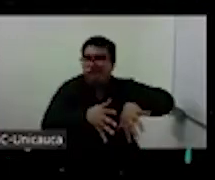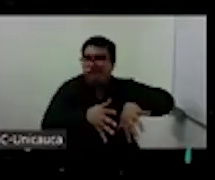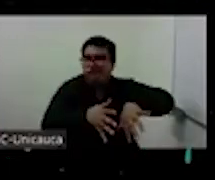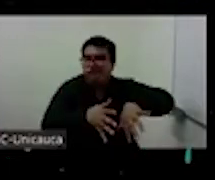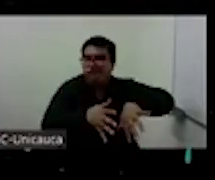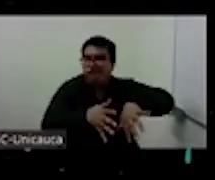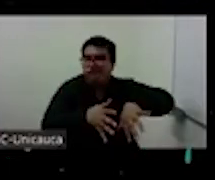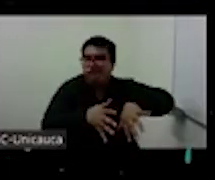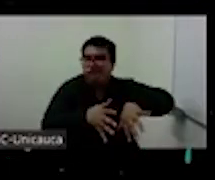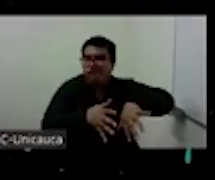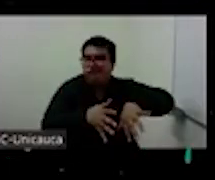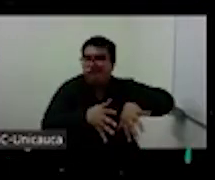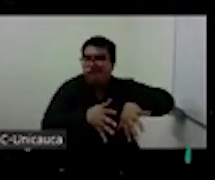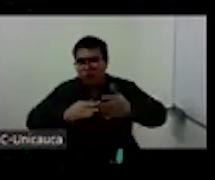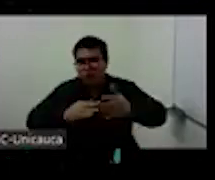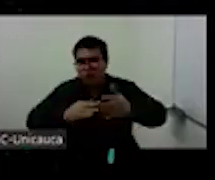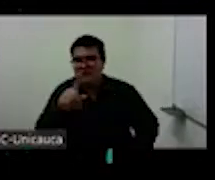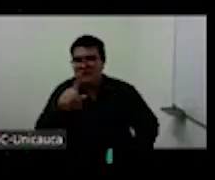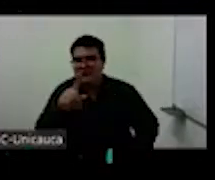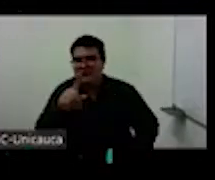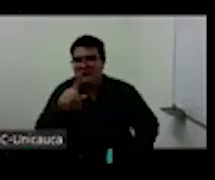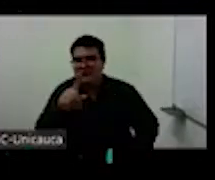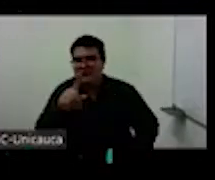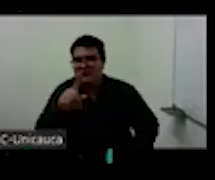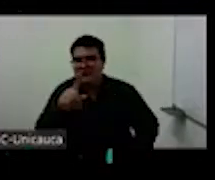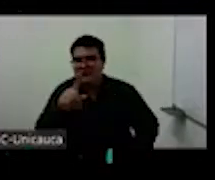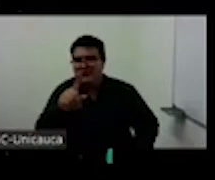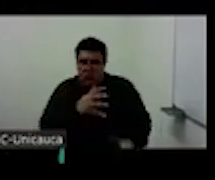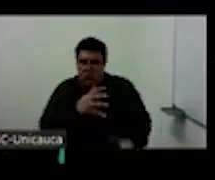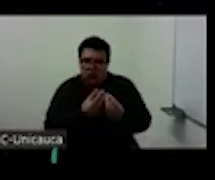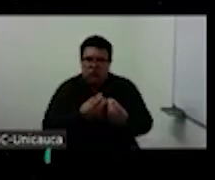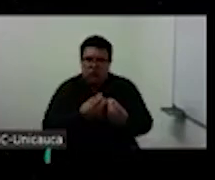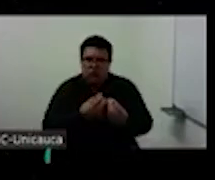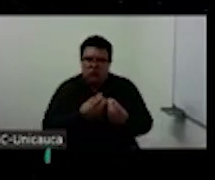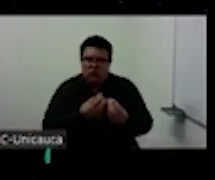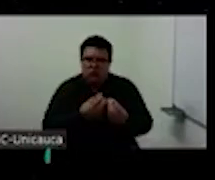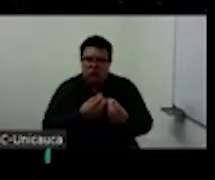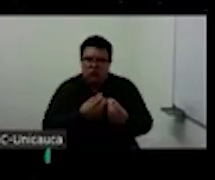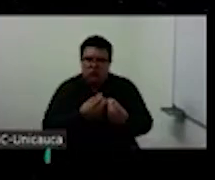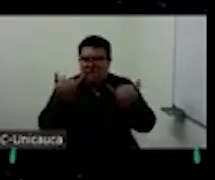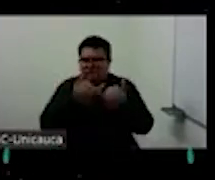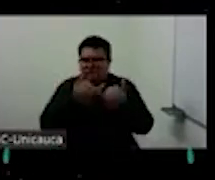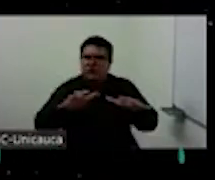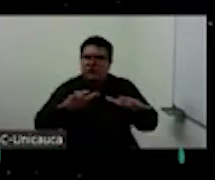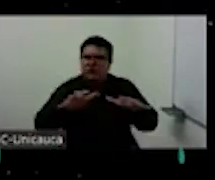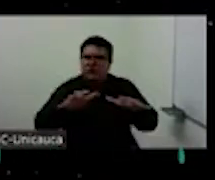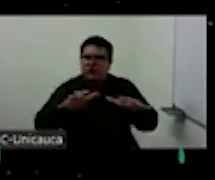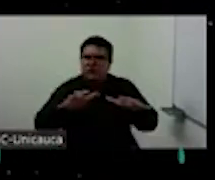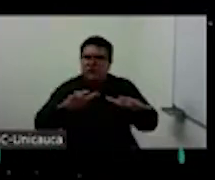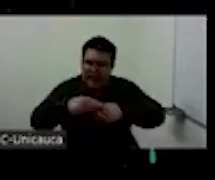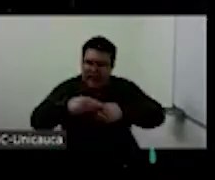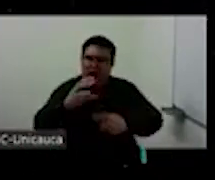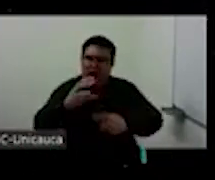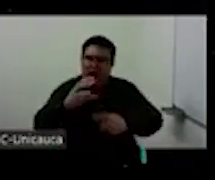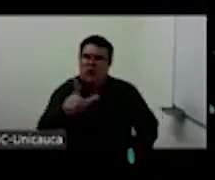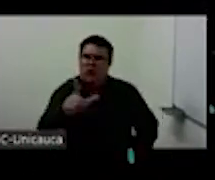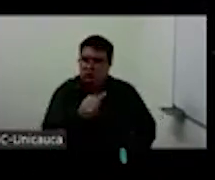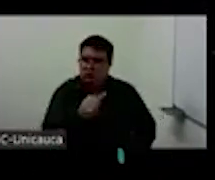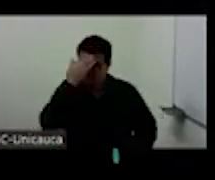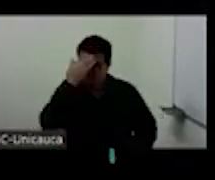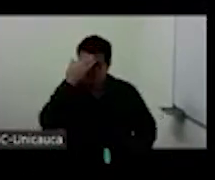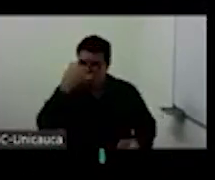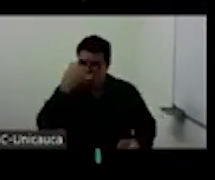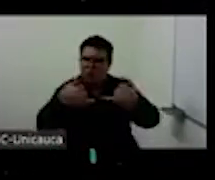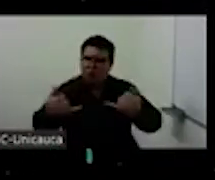la comunidad Nasa. Ellos, como parte de su identidad, conservan la jigra de cabuya, la cual la